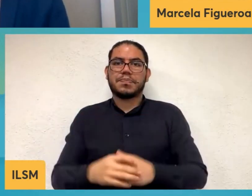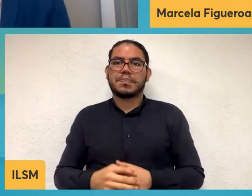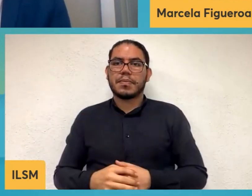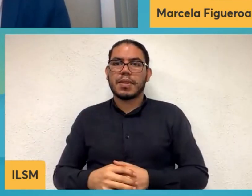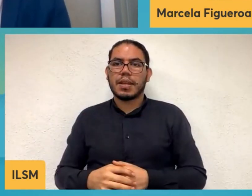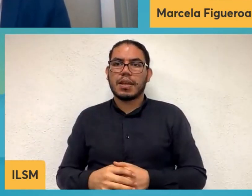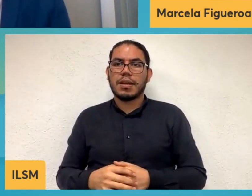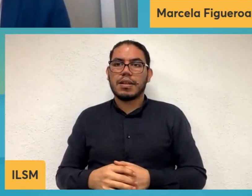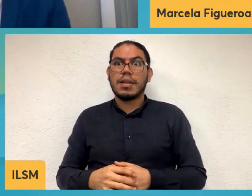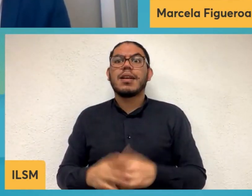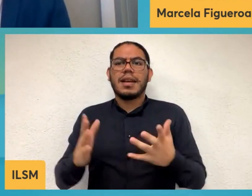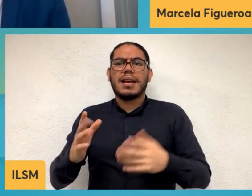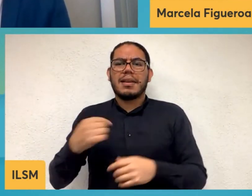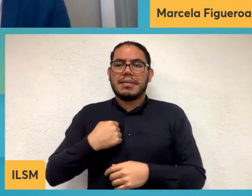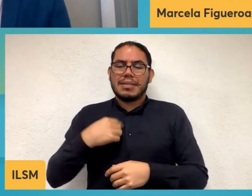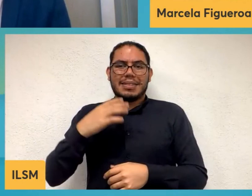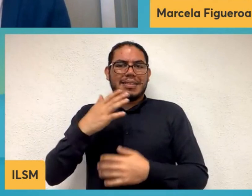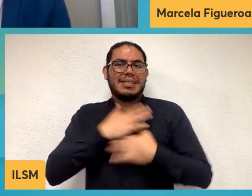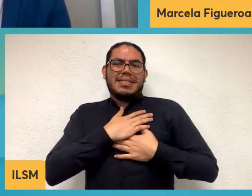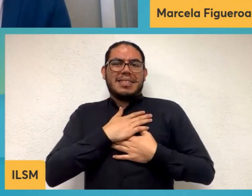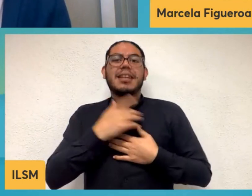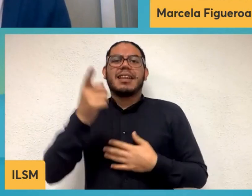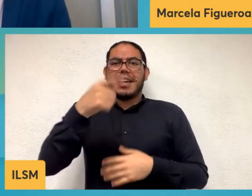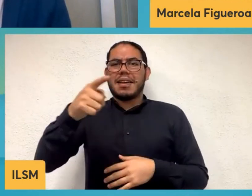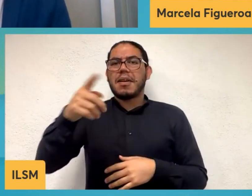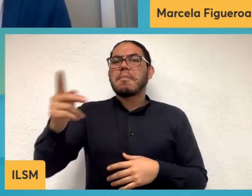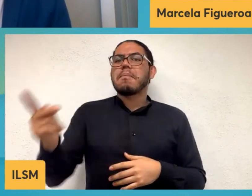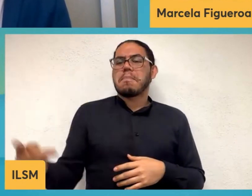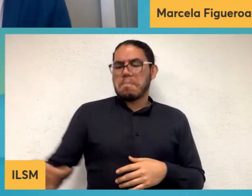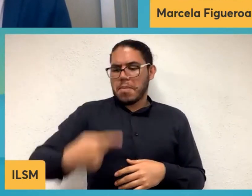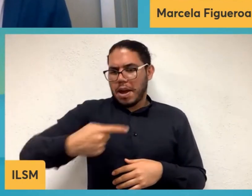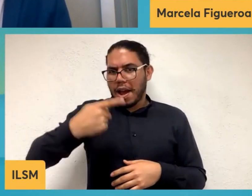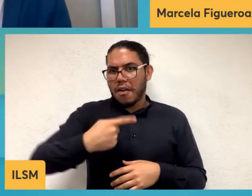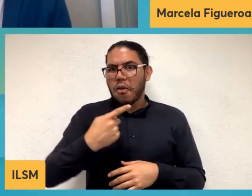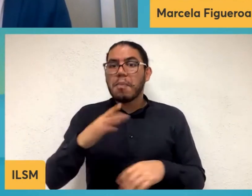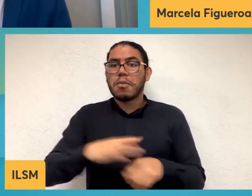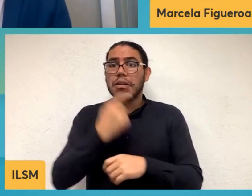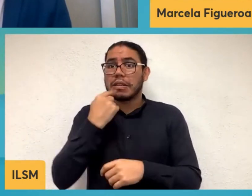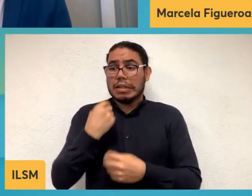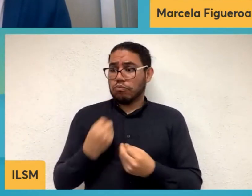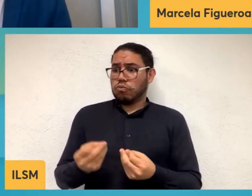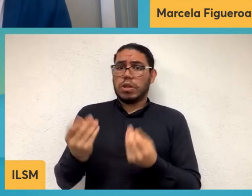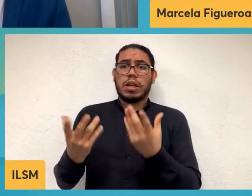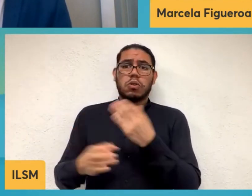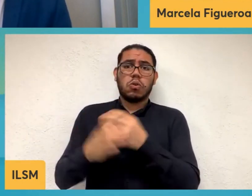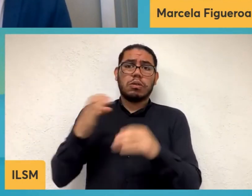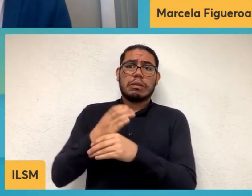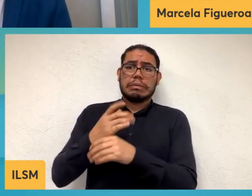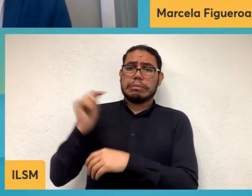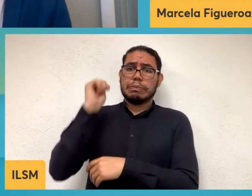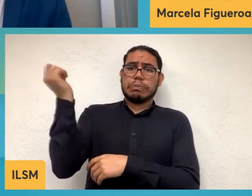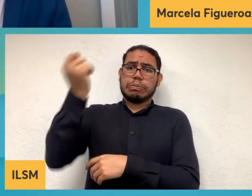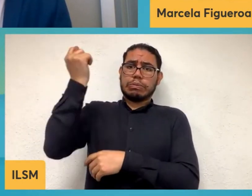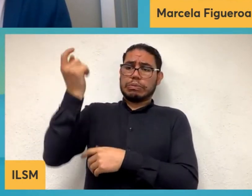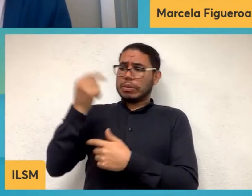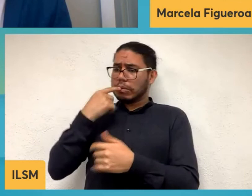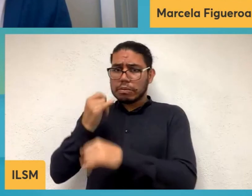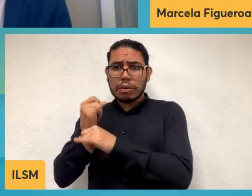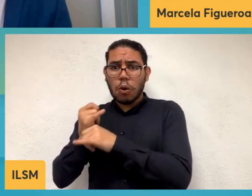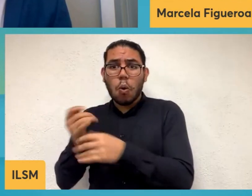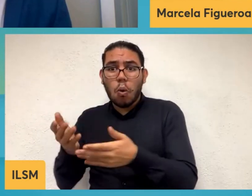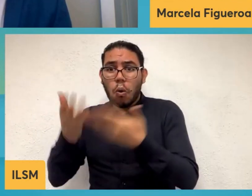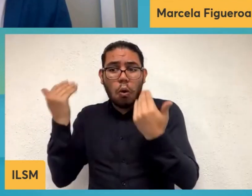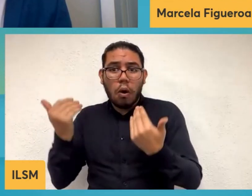Xavi, me encanta que pregunten, porque yo, o sea, hay muchas cosas digitales que no sabemos y se vale preguntar. Y además